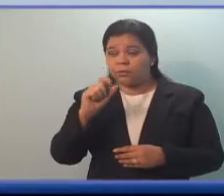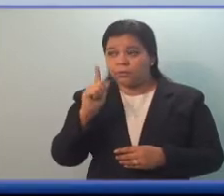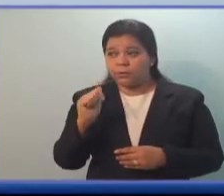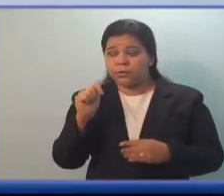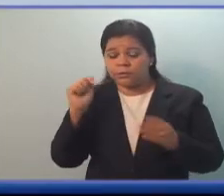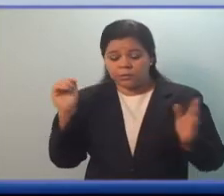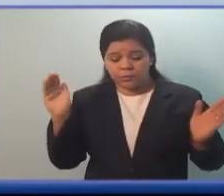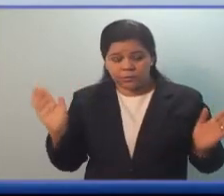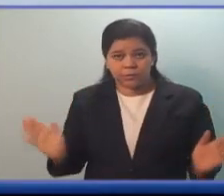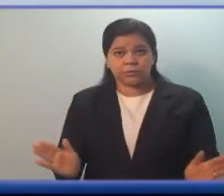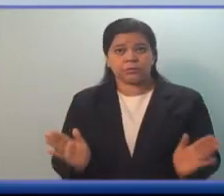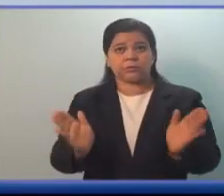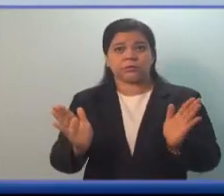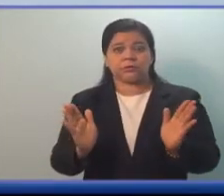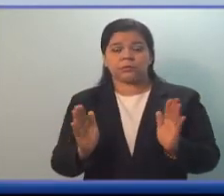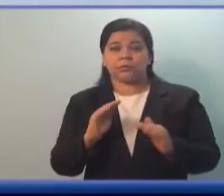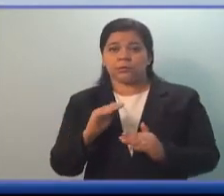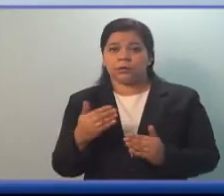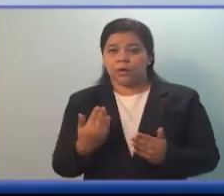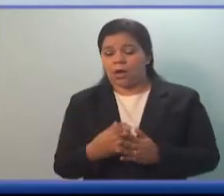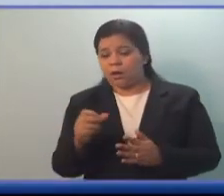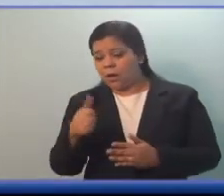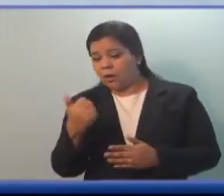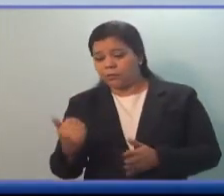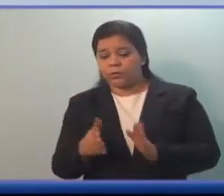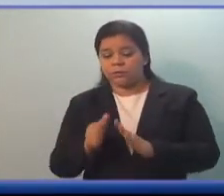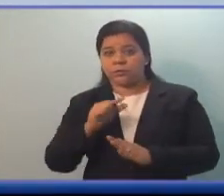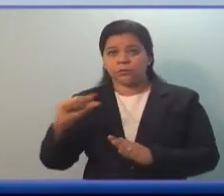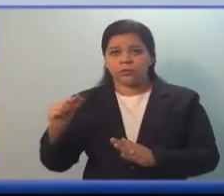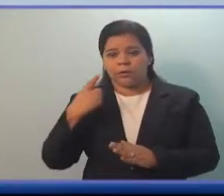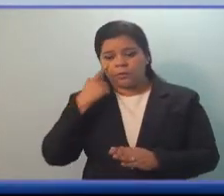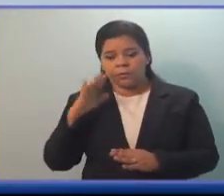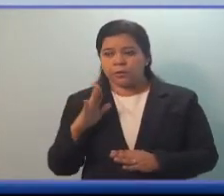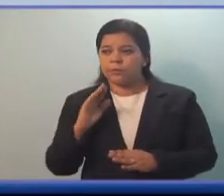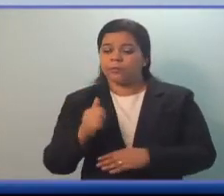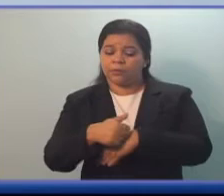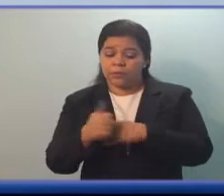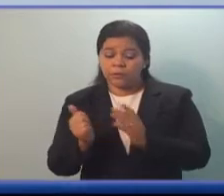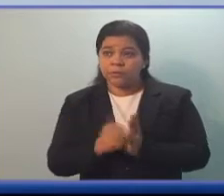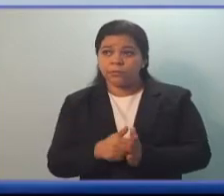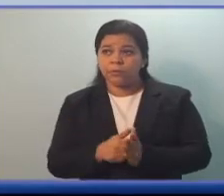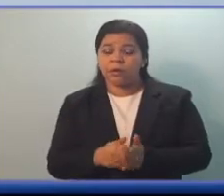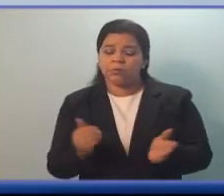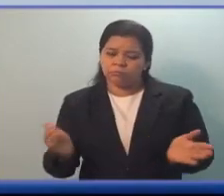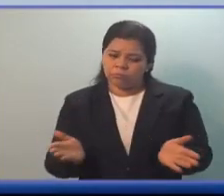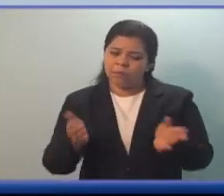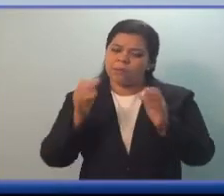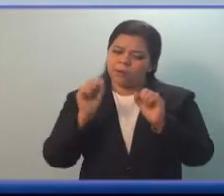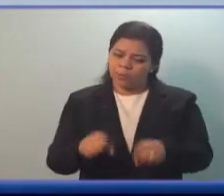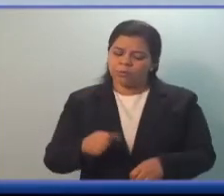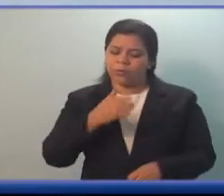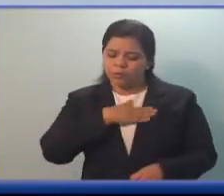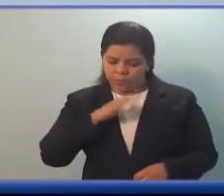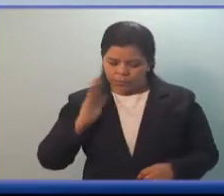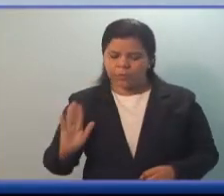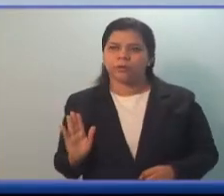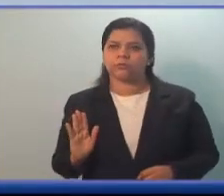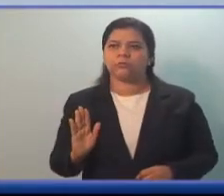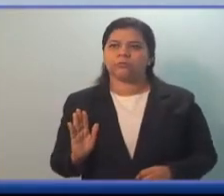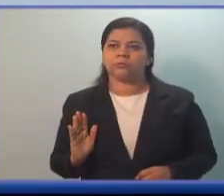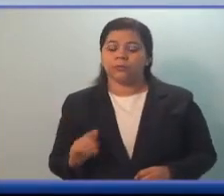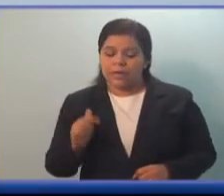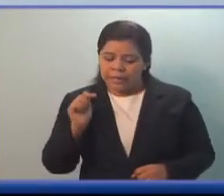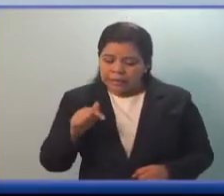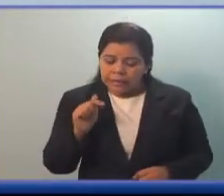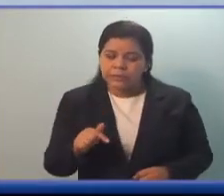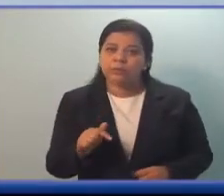exhorta al otro órgano, que en este caso puede ser el órgano legislativo, a que le dé cumplimiento a eso. Pero en esos casos